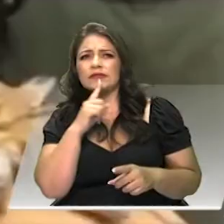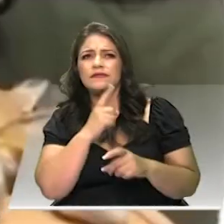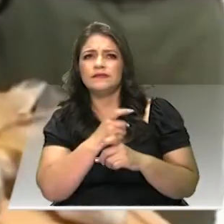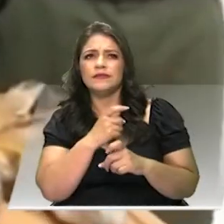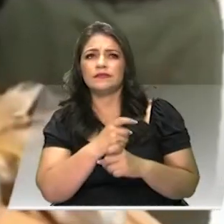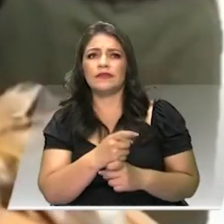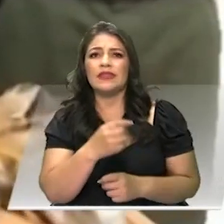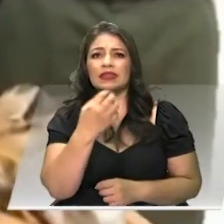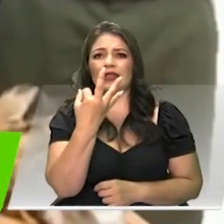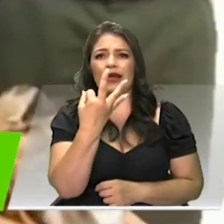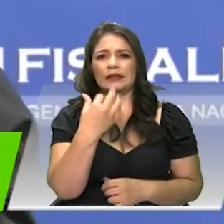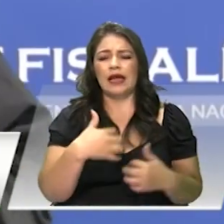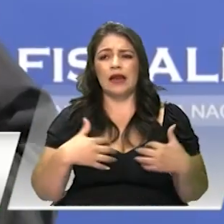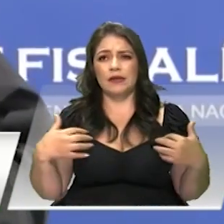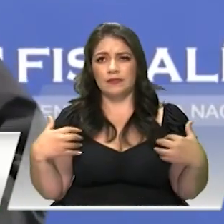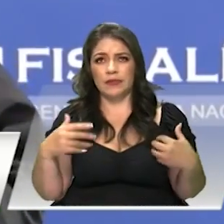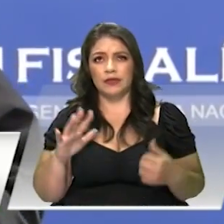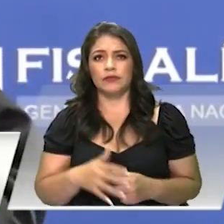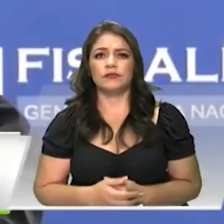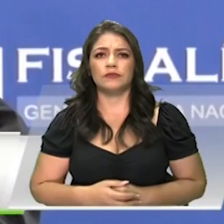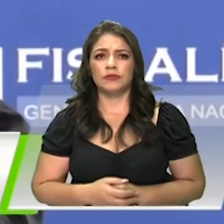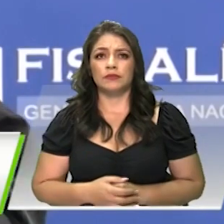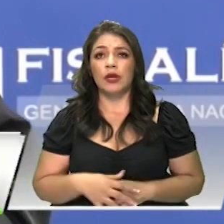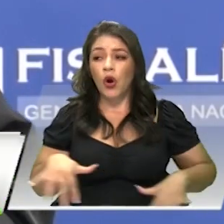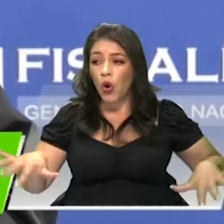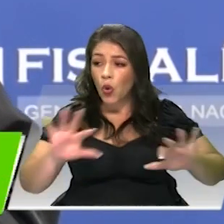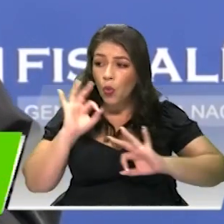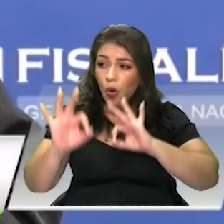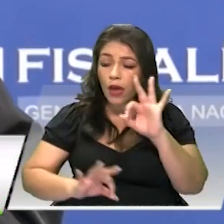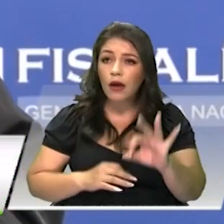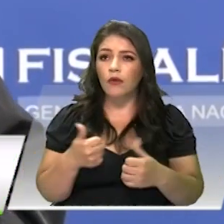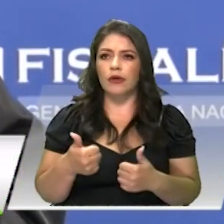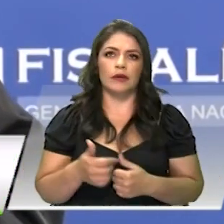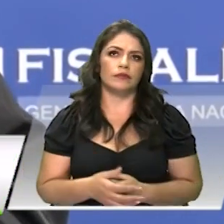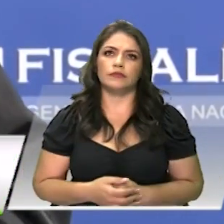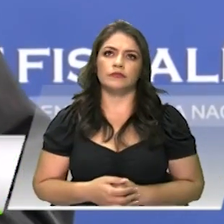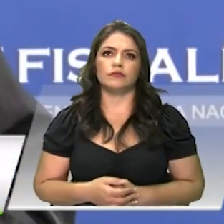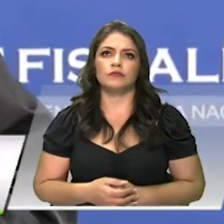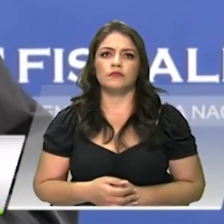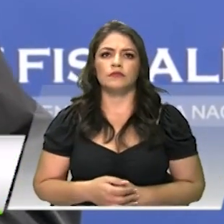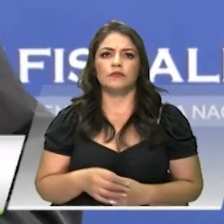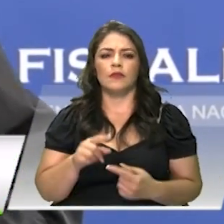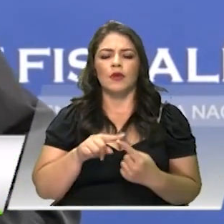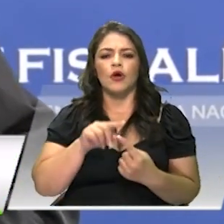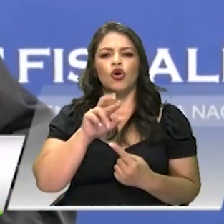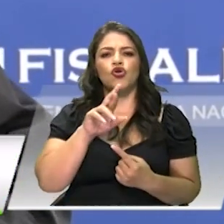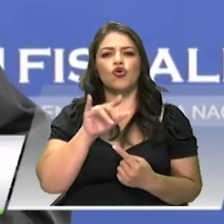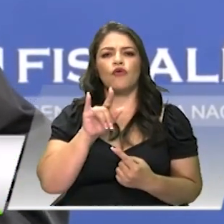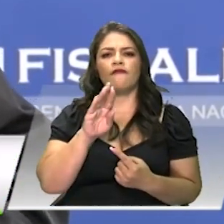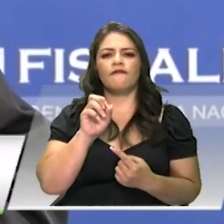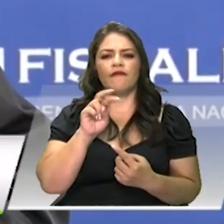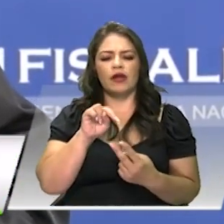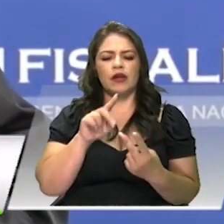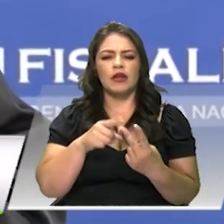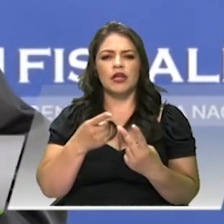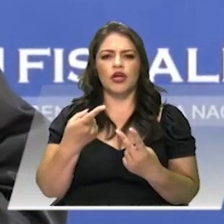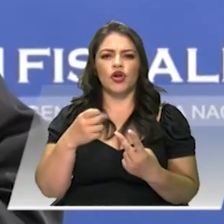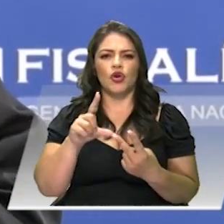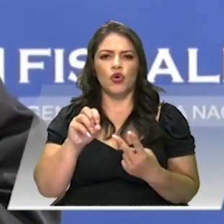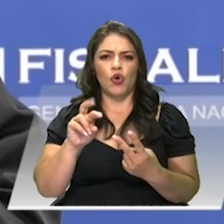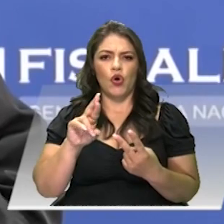a tres animales silvestres. Una fiscal Helma judicializó a Medardo Antonio Areiza y a Gloria Peláez Sierra por su